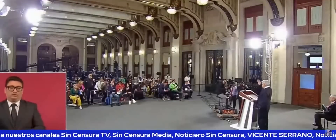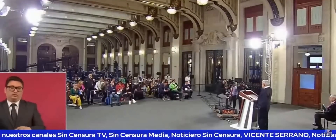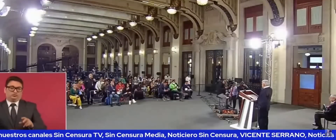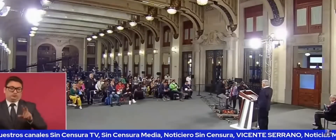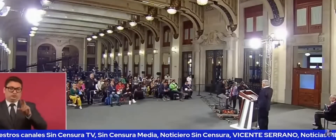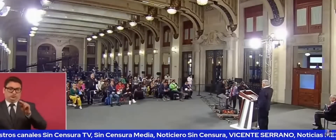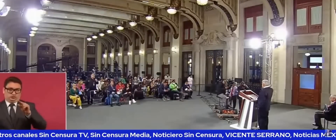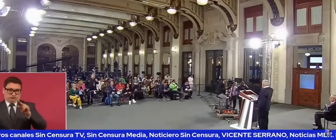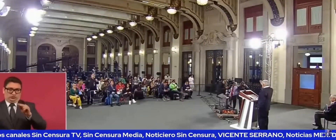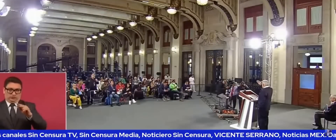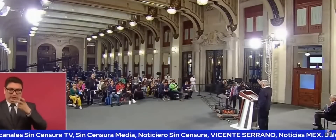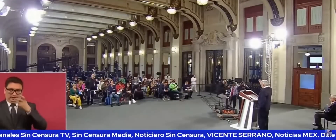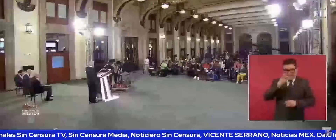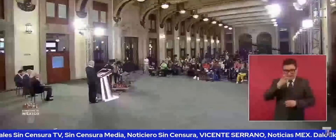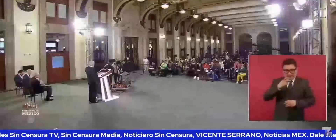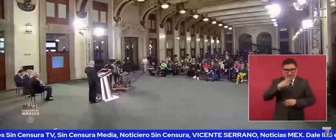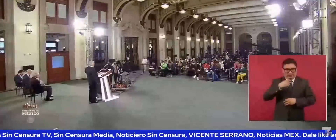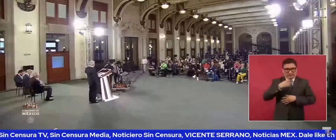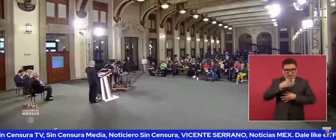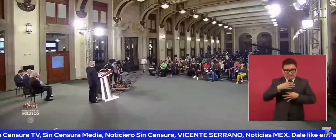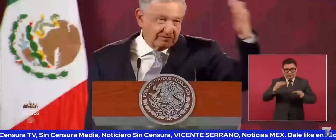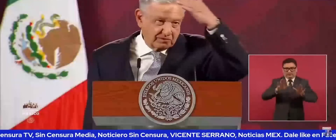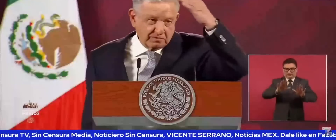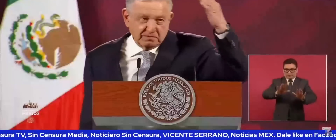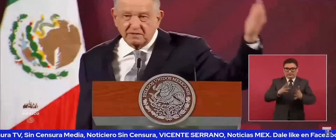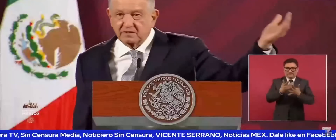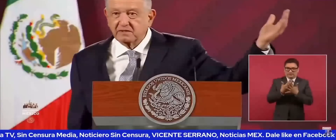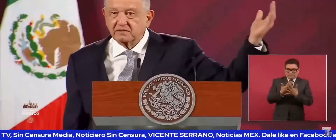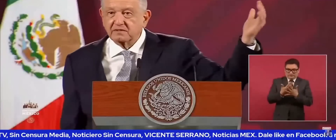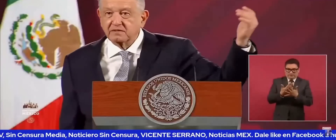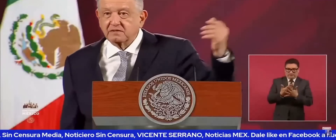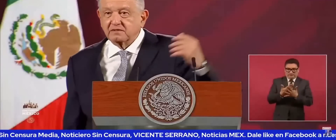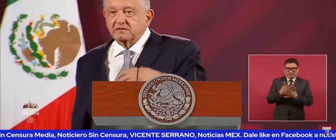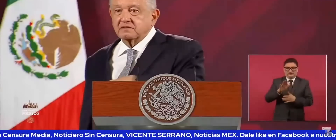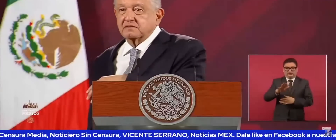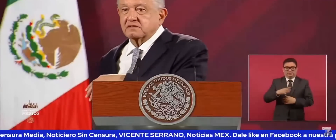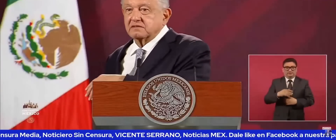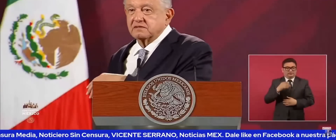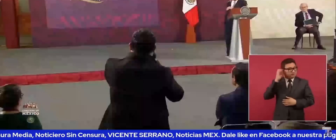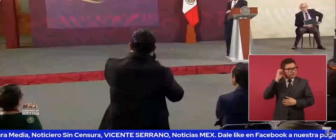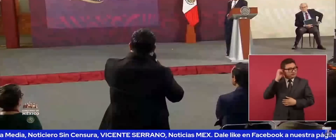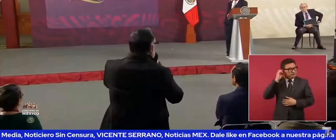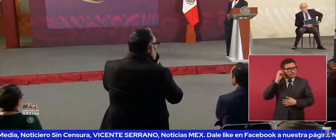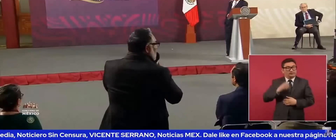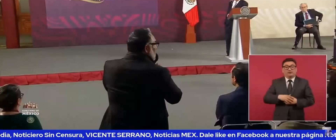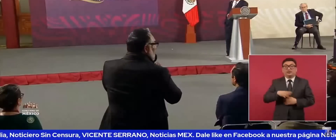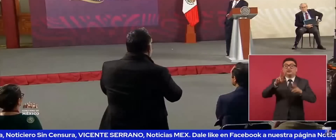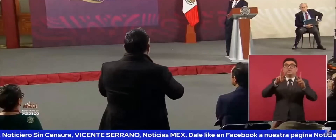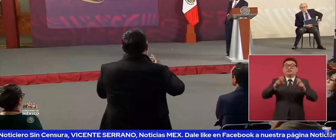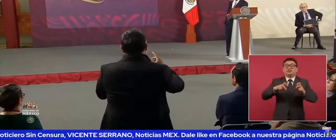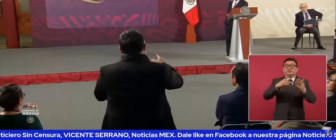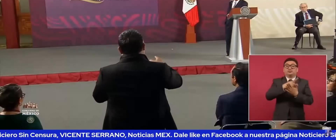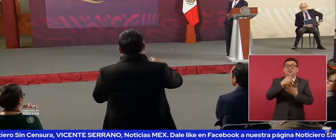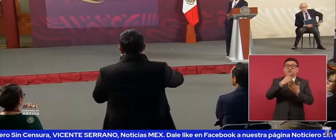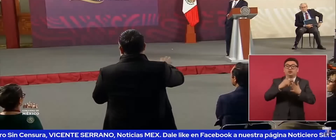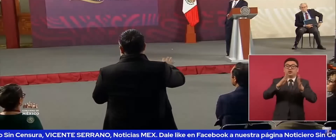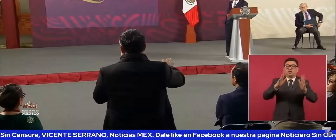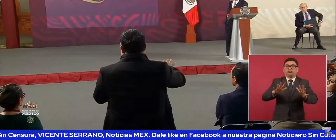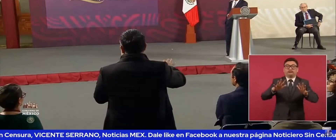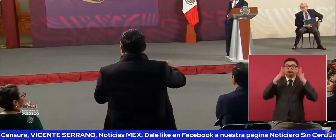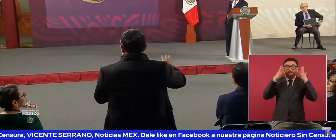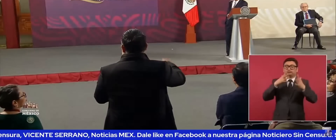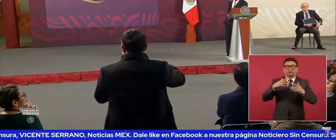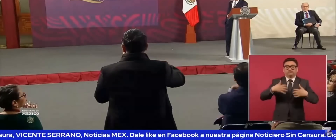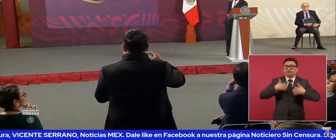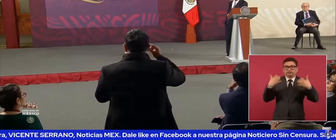No, público, o sea, espérense todavía. Presidente, en el caso Rápido y Furioso, tope